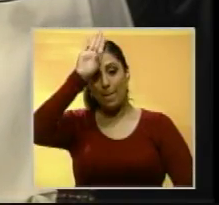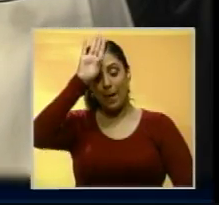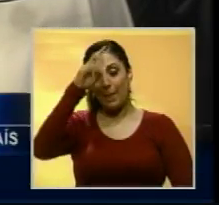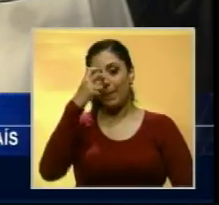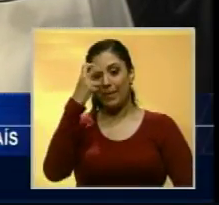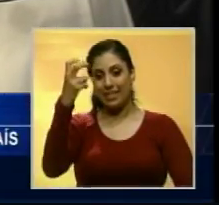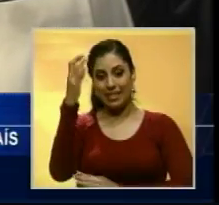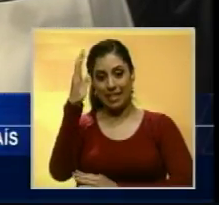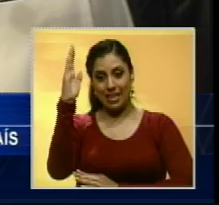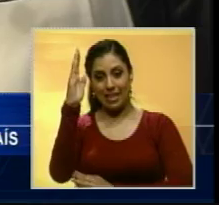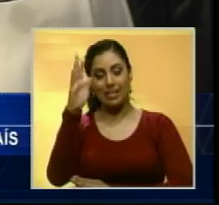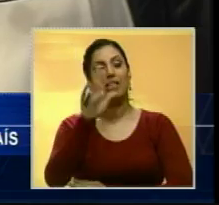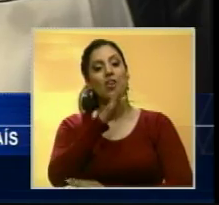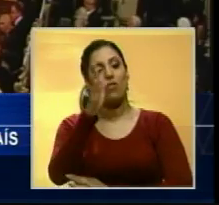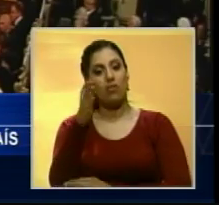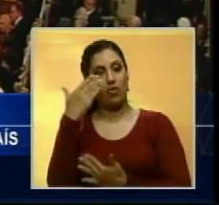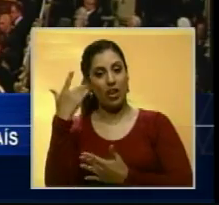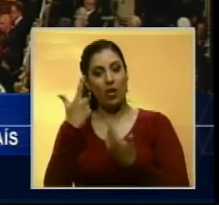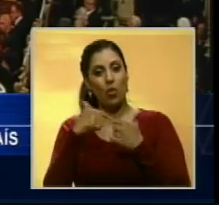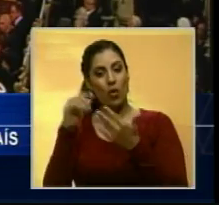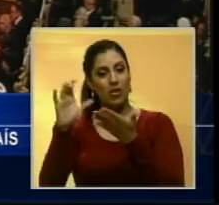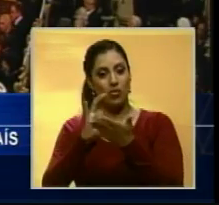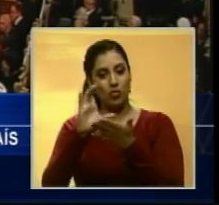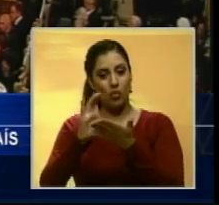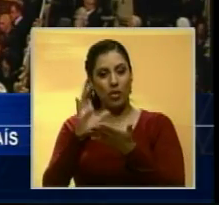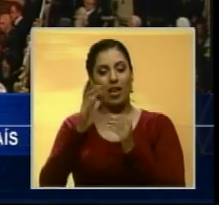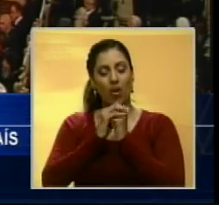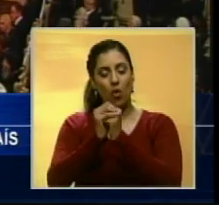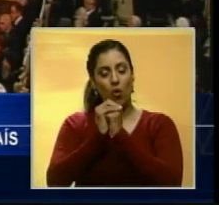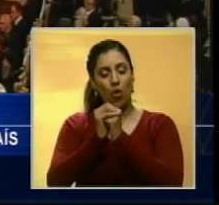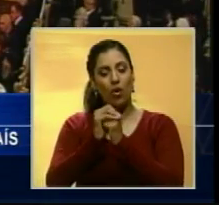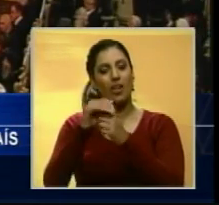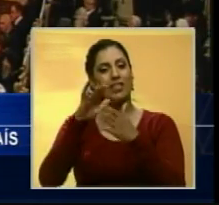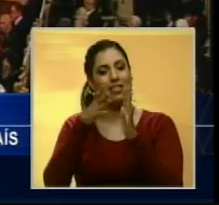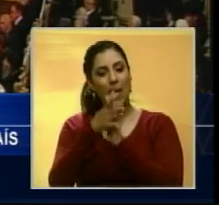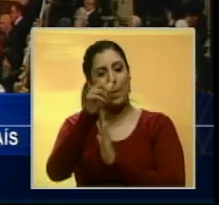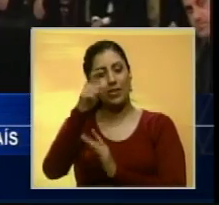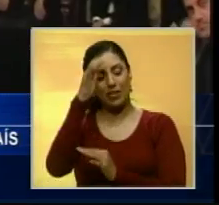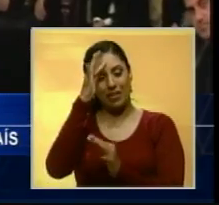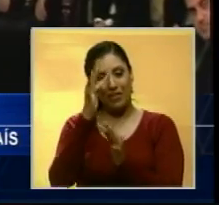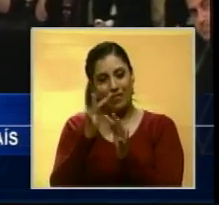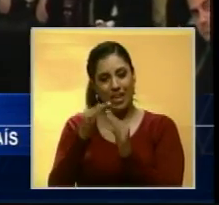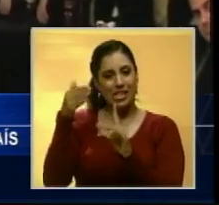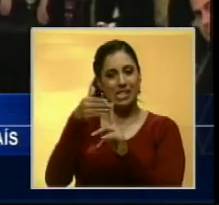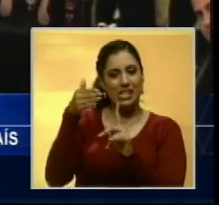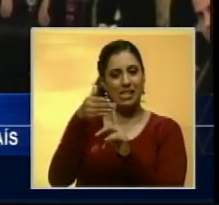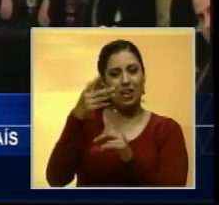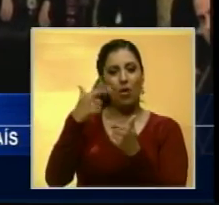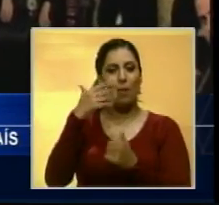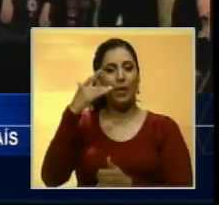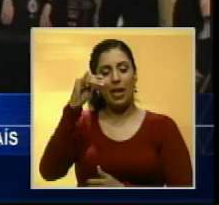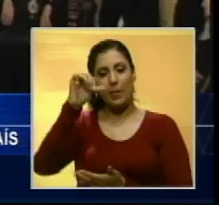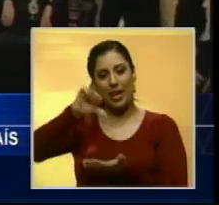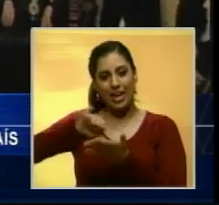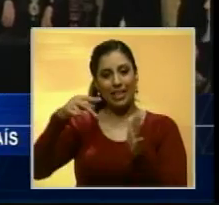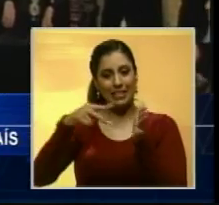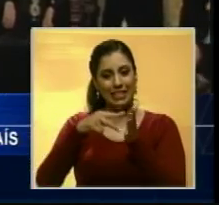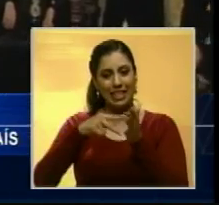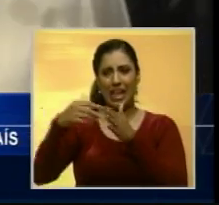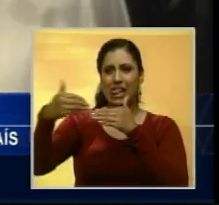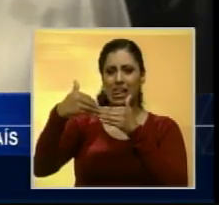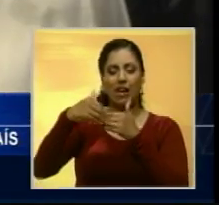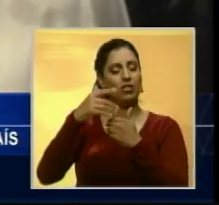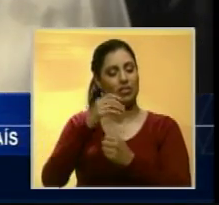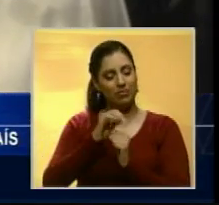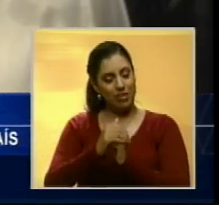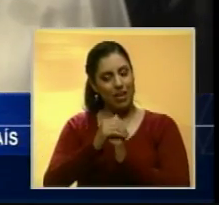visitó la iglesia Asirio Caldea de la ciudad, donde rezó por la diáspora de los cristianos perseguidos en países como Irak y Siria. Esto como